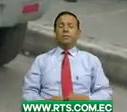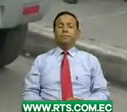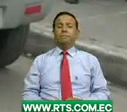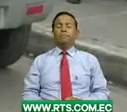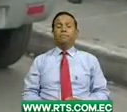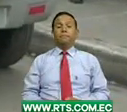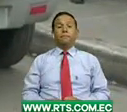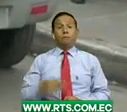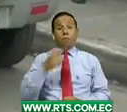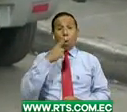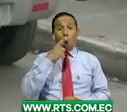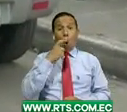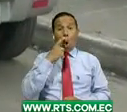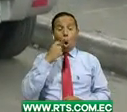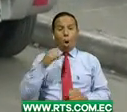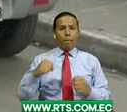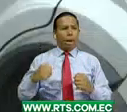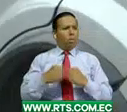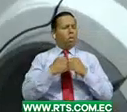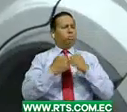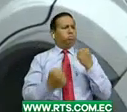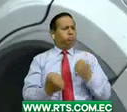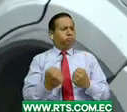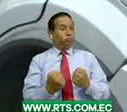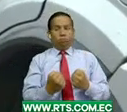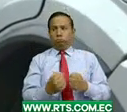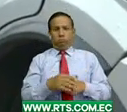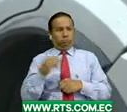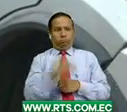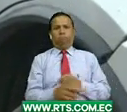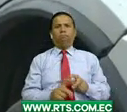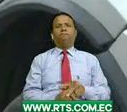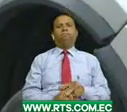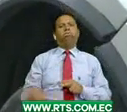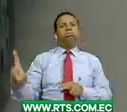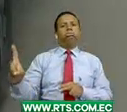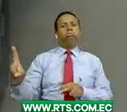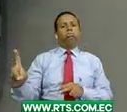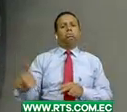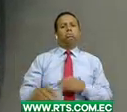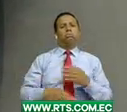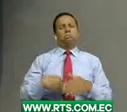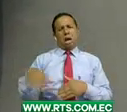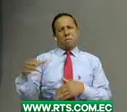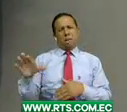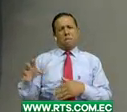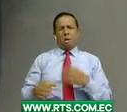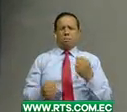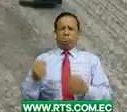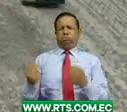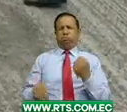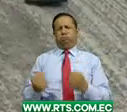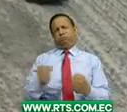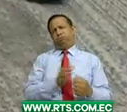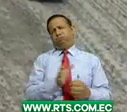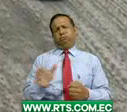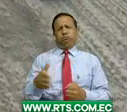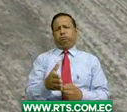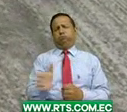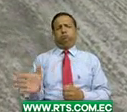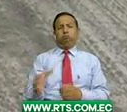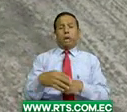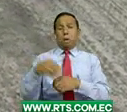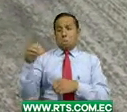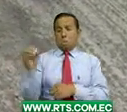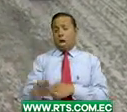El conductor causante del percance huyó del lugar. Varios kilómetros adelante dejó abandonado el carro. Se presume que el